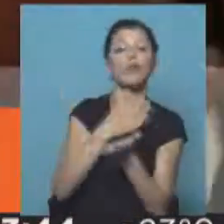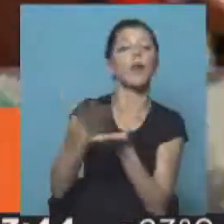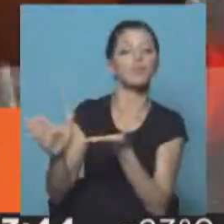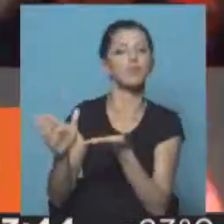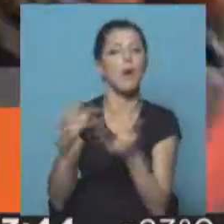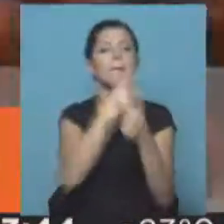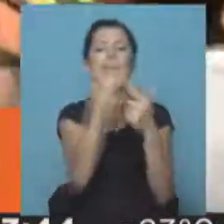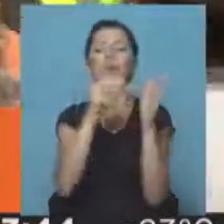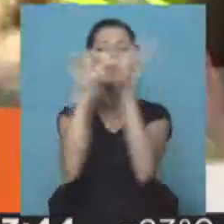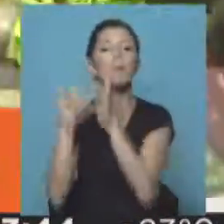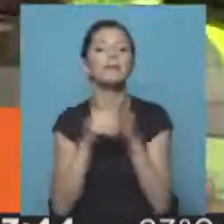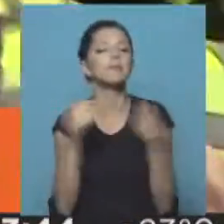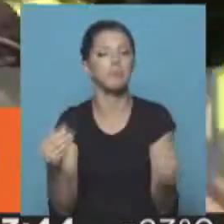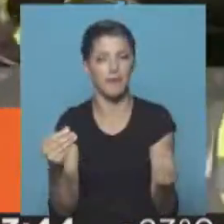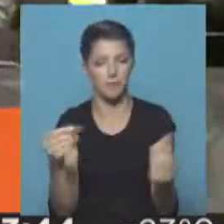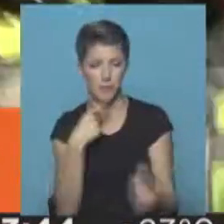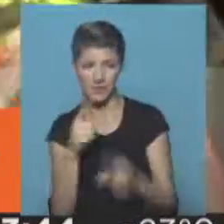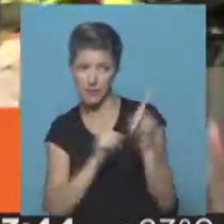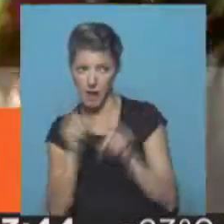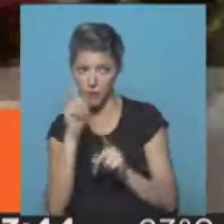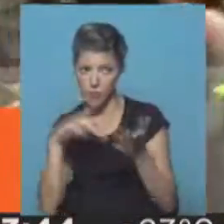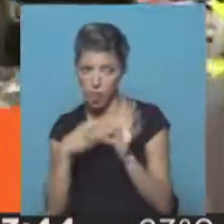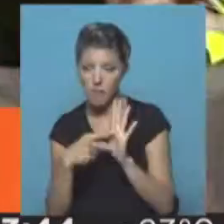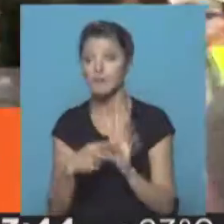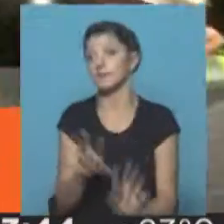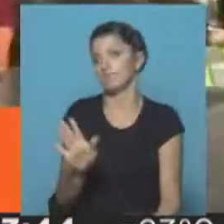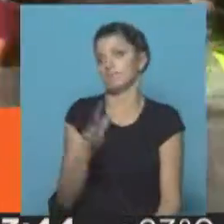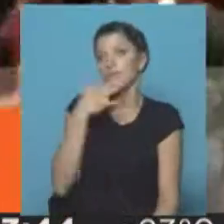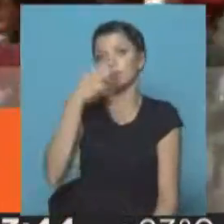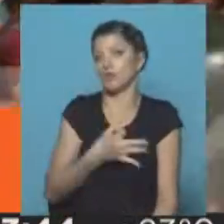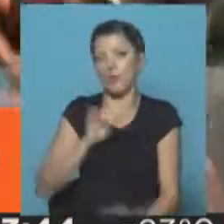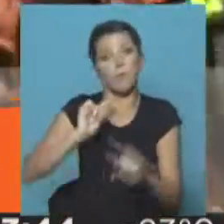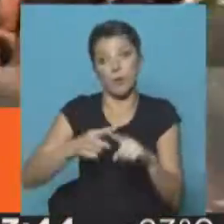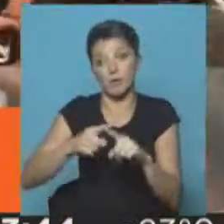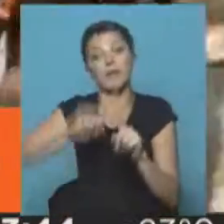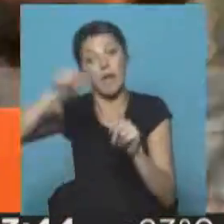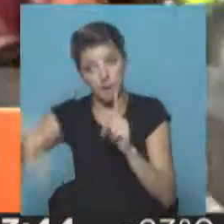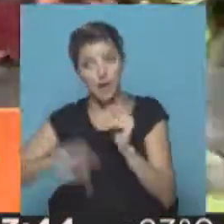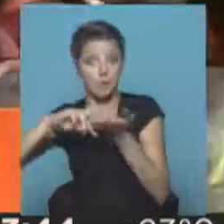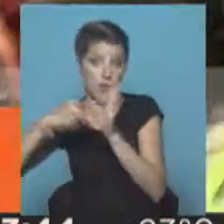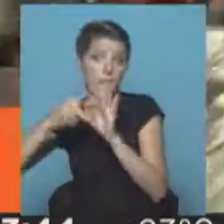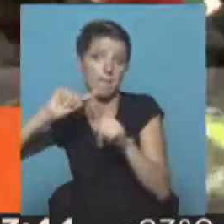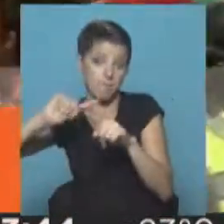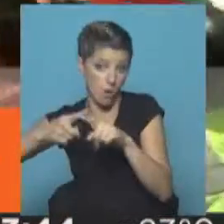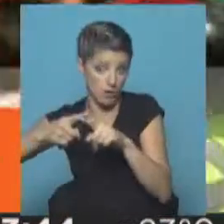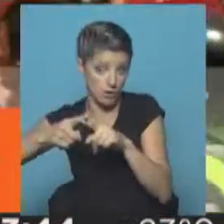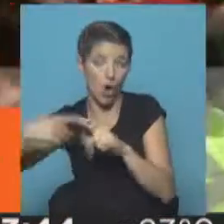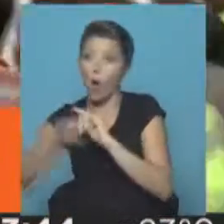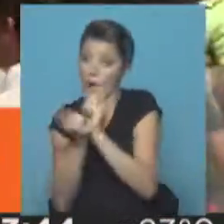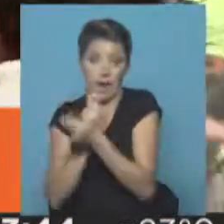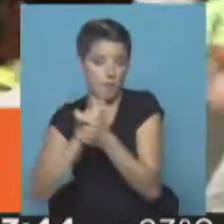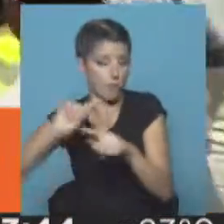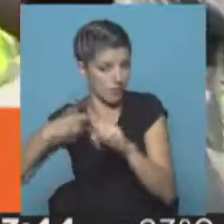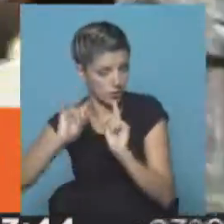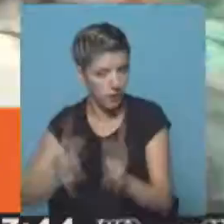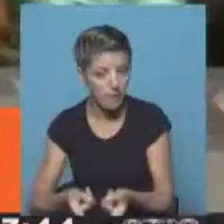afuera. ¿Hay costos, decís, para estos países? Yo creo que sí, que tiene un costo, porque es una decisión política y tiene costos políticos también. Digo, genera otro